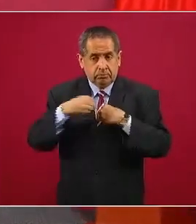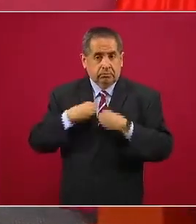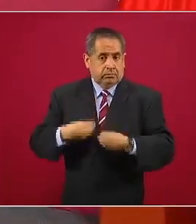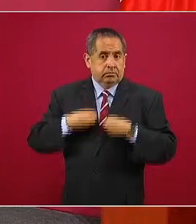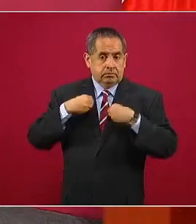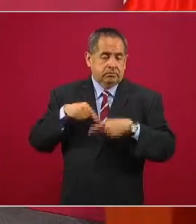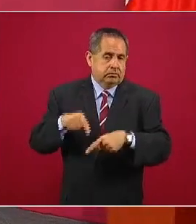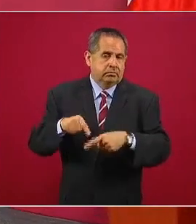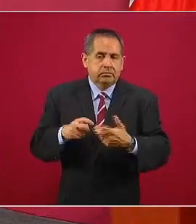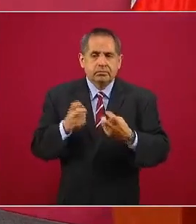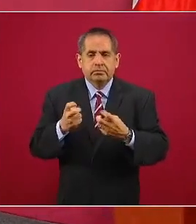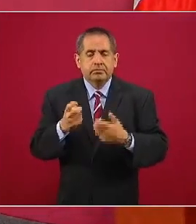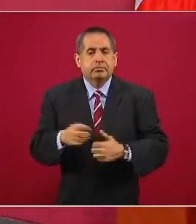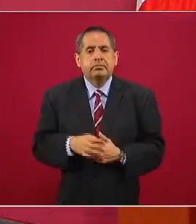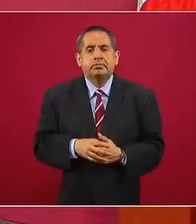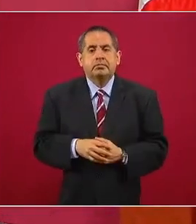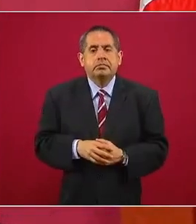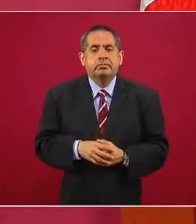a